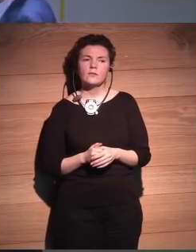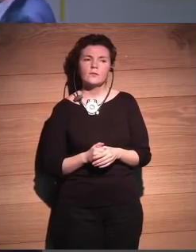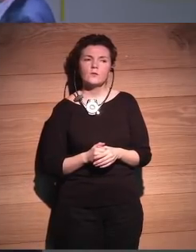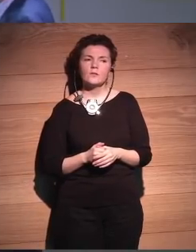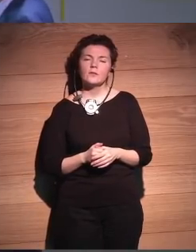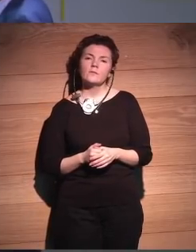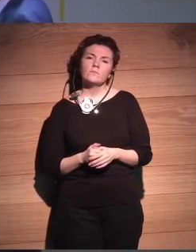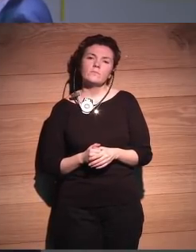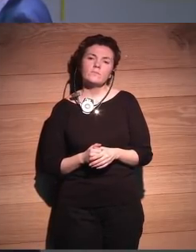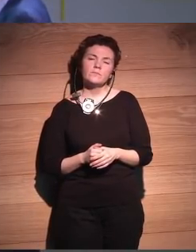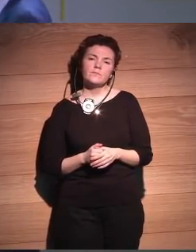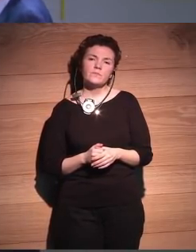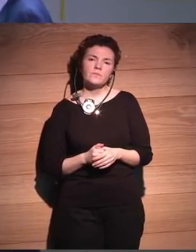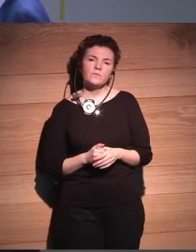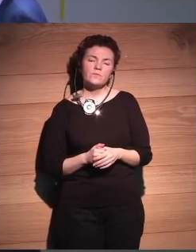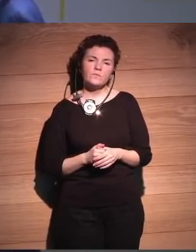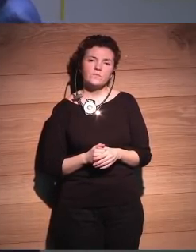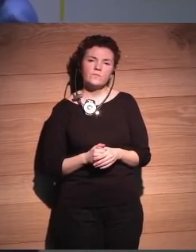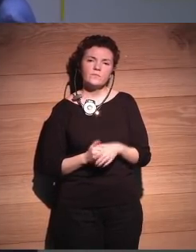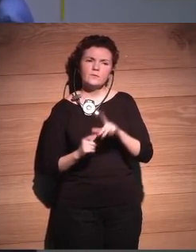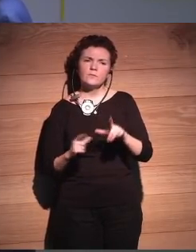Y basándonos